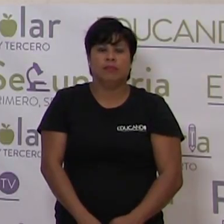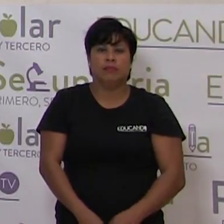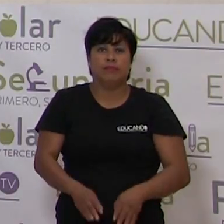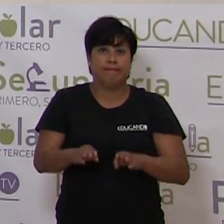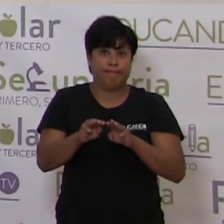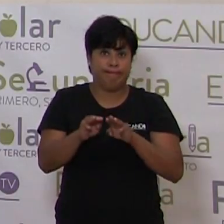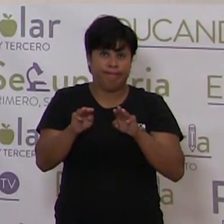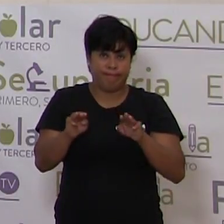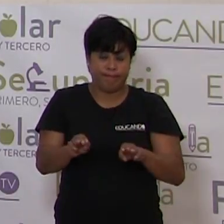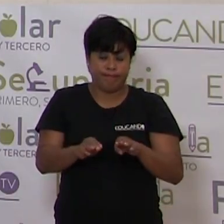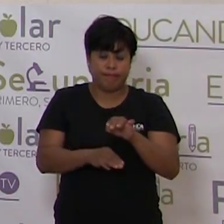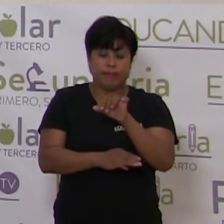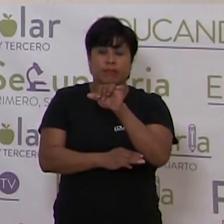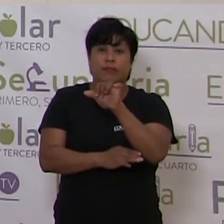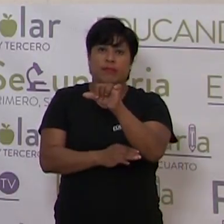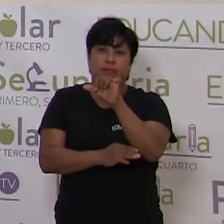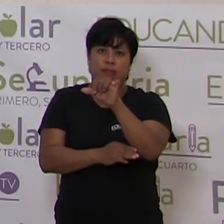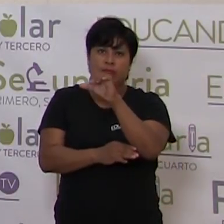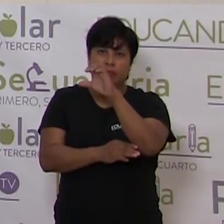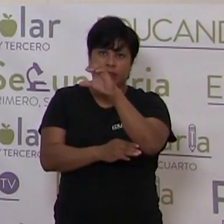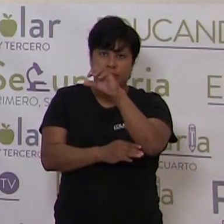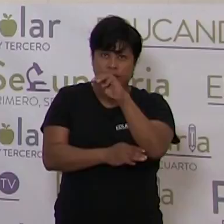Mide 16,